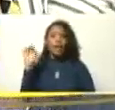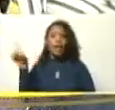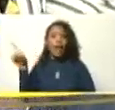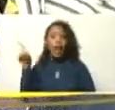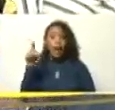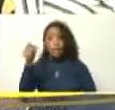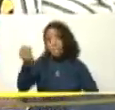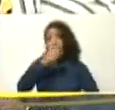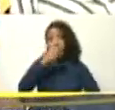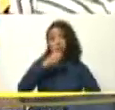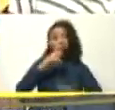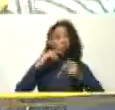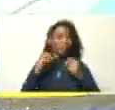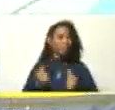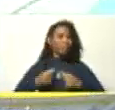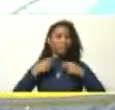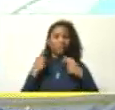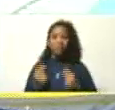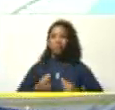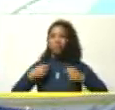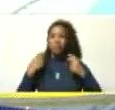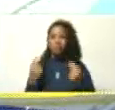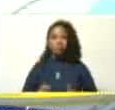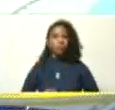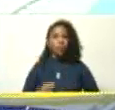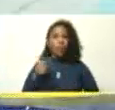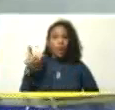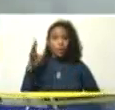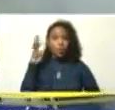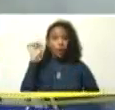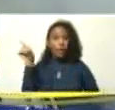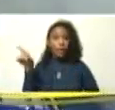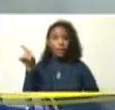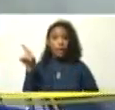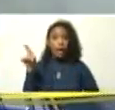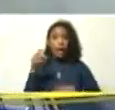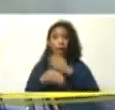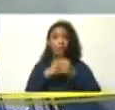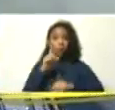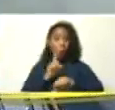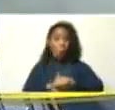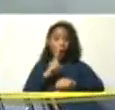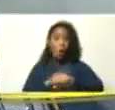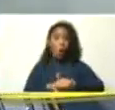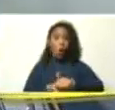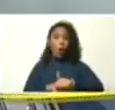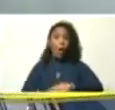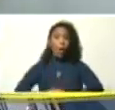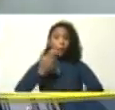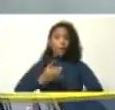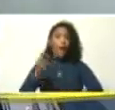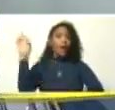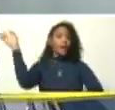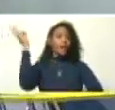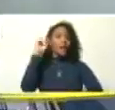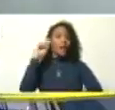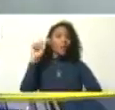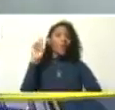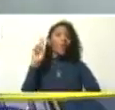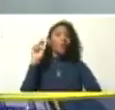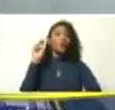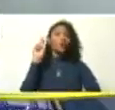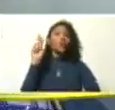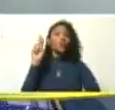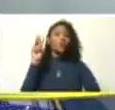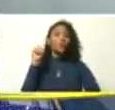innata. Desiré, bueno, tuvo sus horas estelares en Radio Rumbo. Todo el